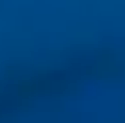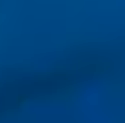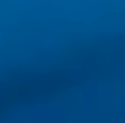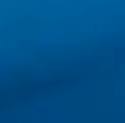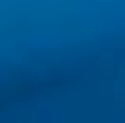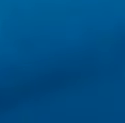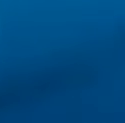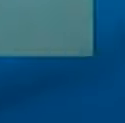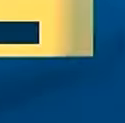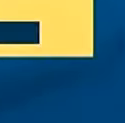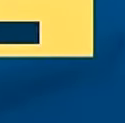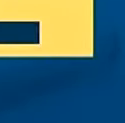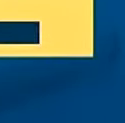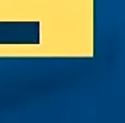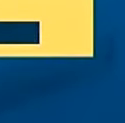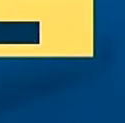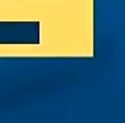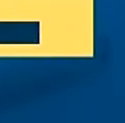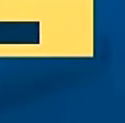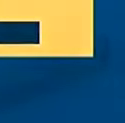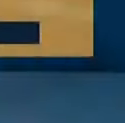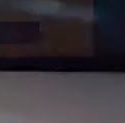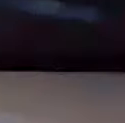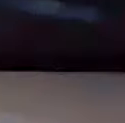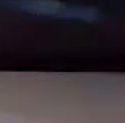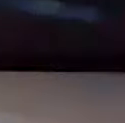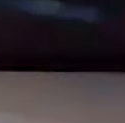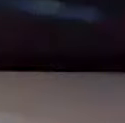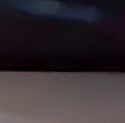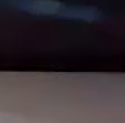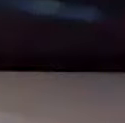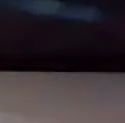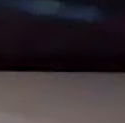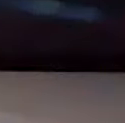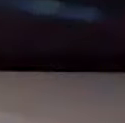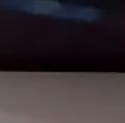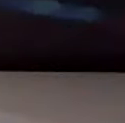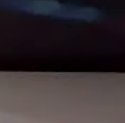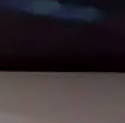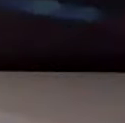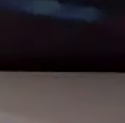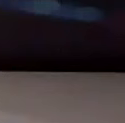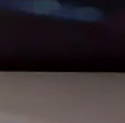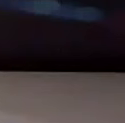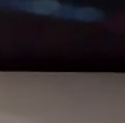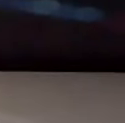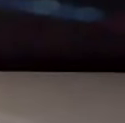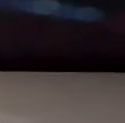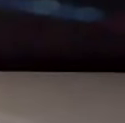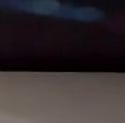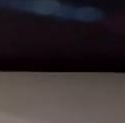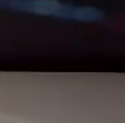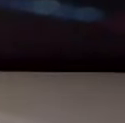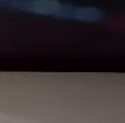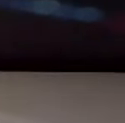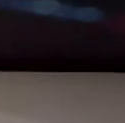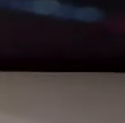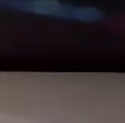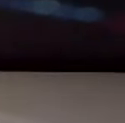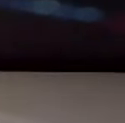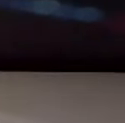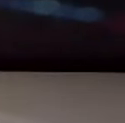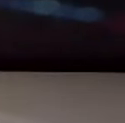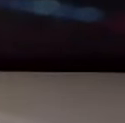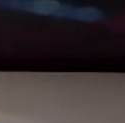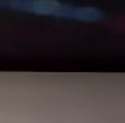Comunidad virtual. 7 de la mañana, 7:45. Iniciamos nuestro